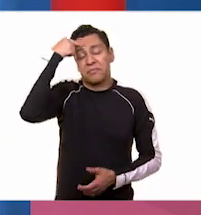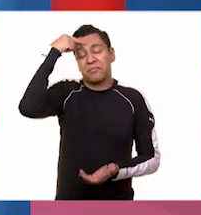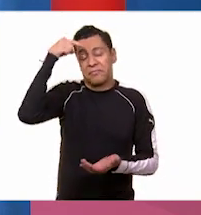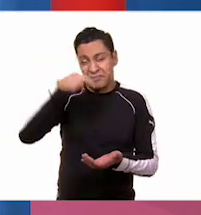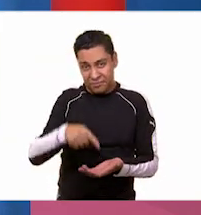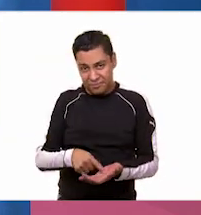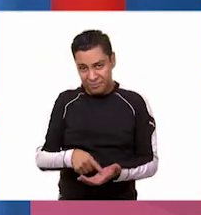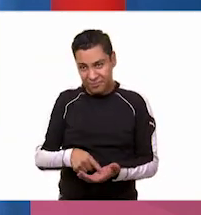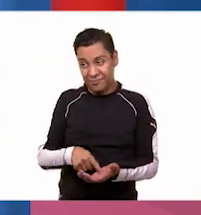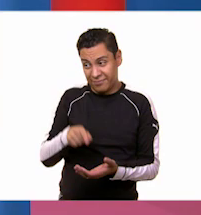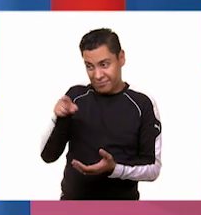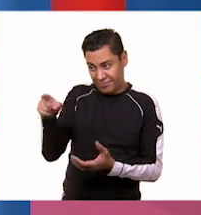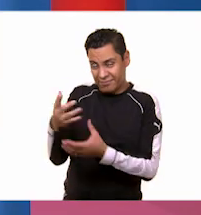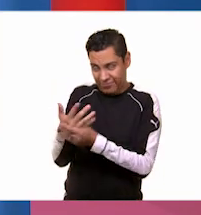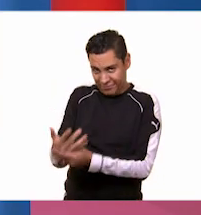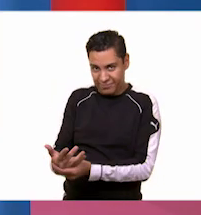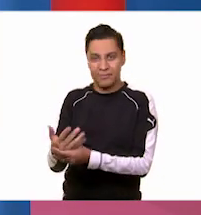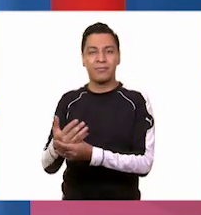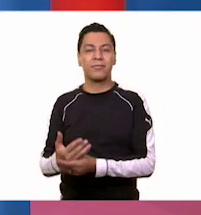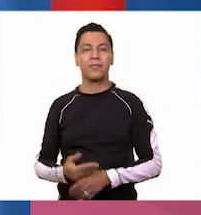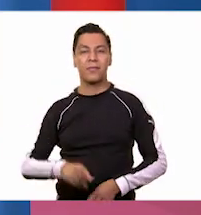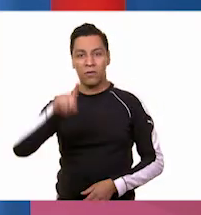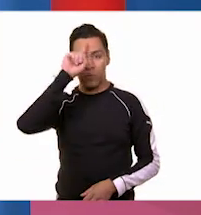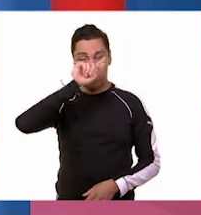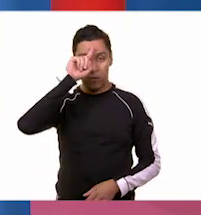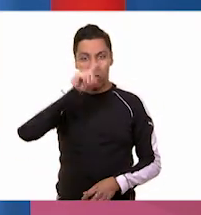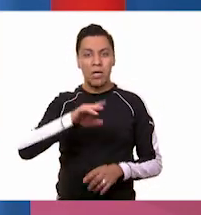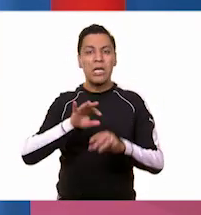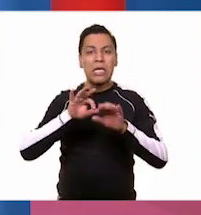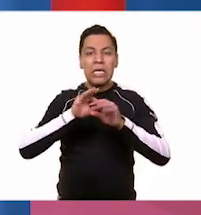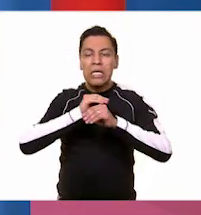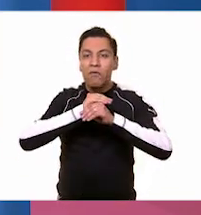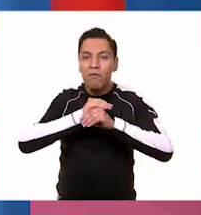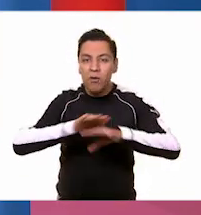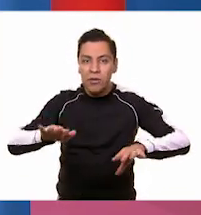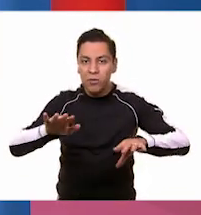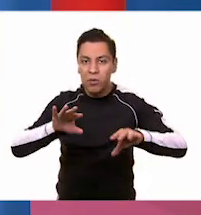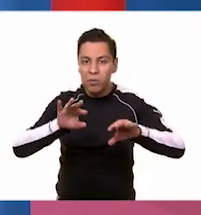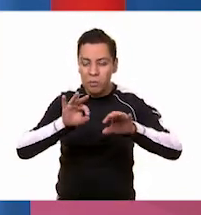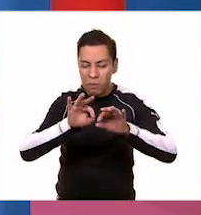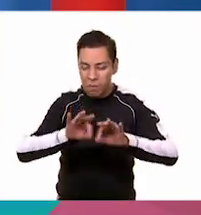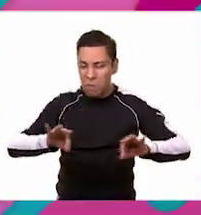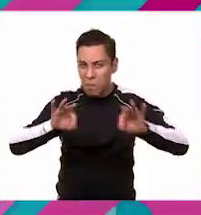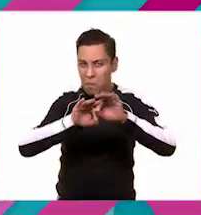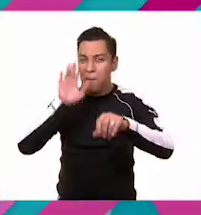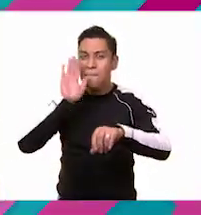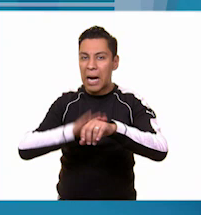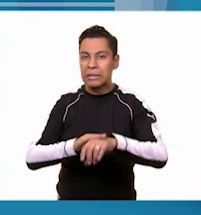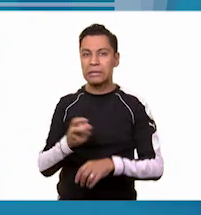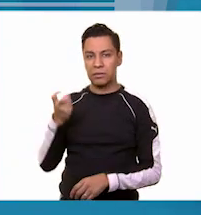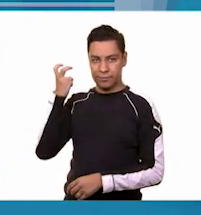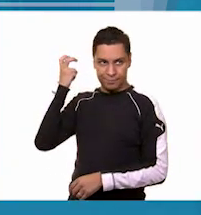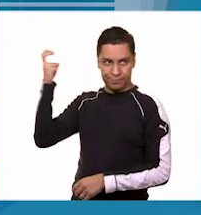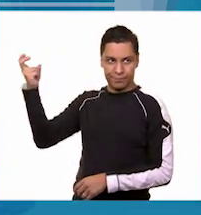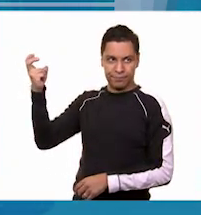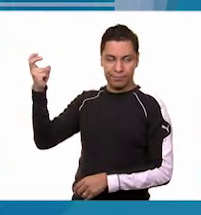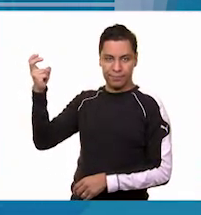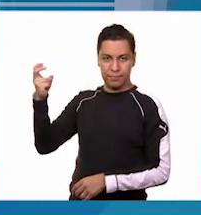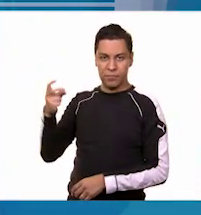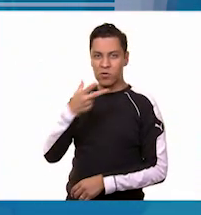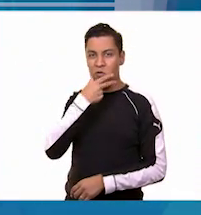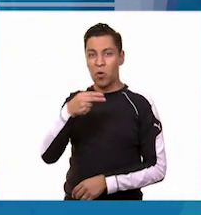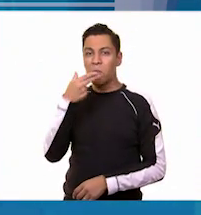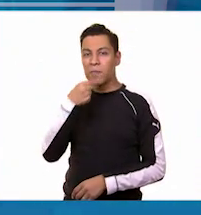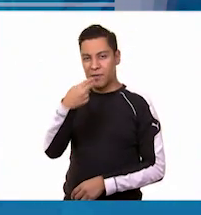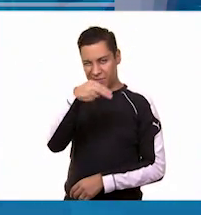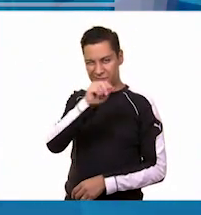que acaba de subrayar Raulito, la información principal de la nota sería la siguiente. Pongan atención. Cristian Adrián Hernández